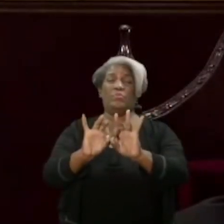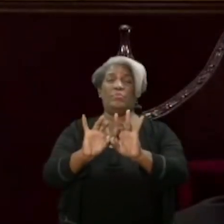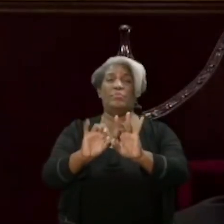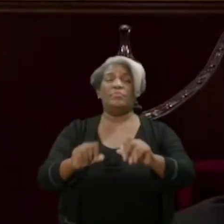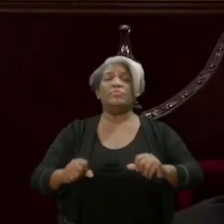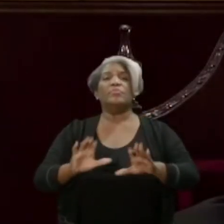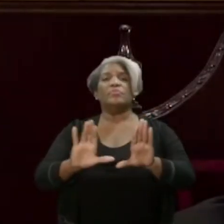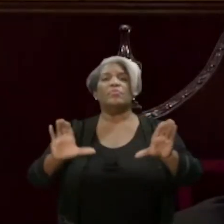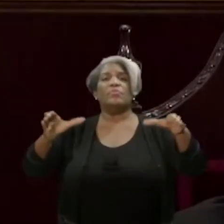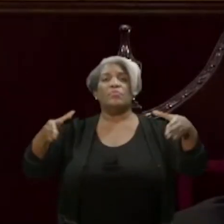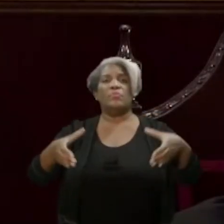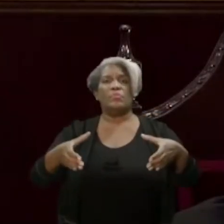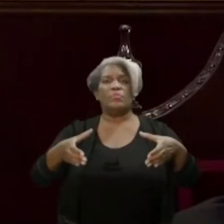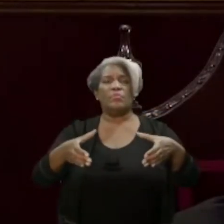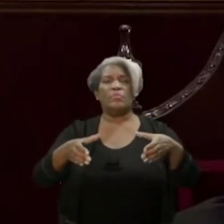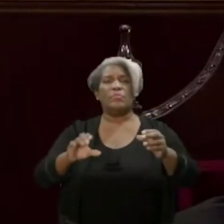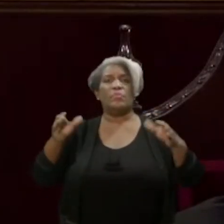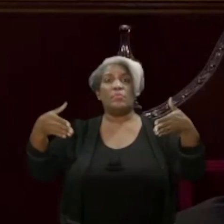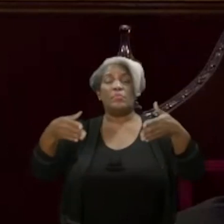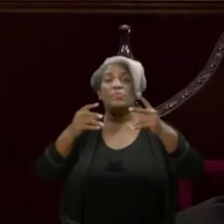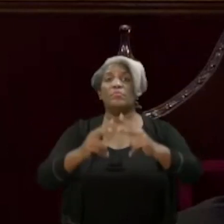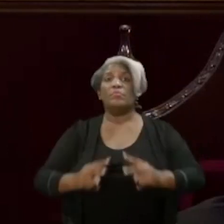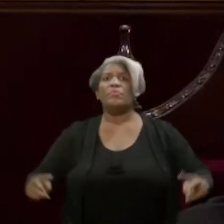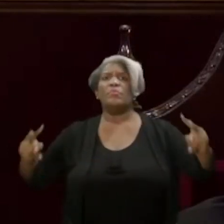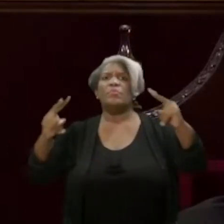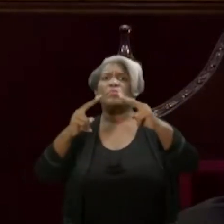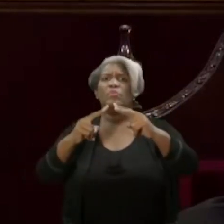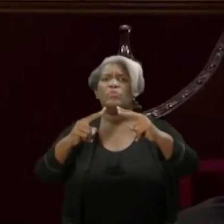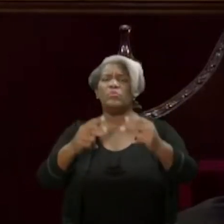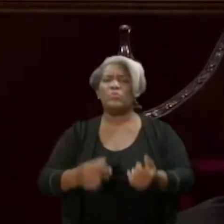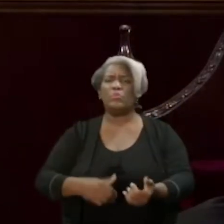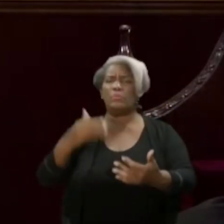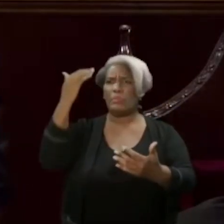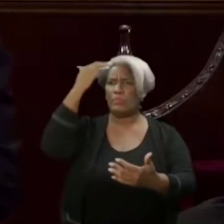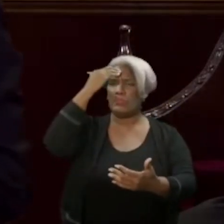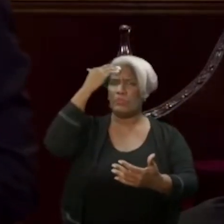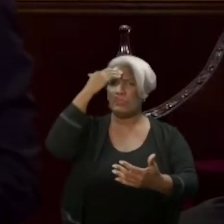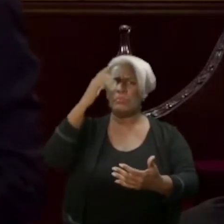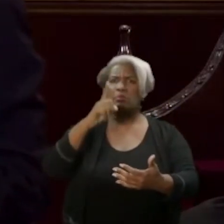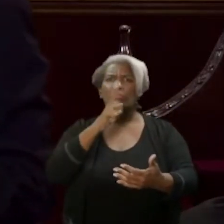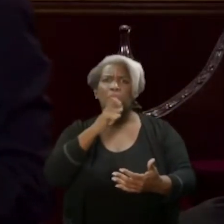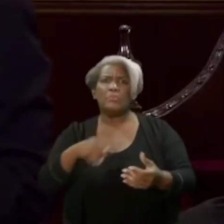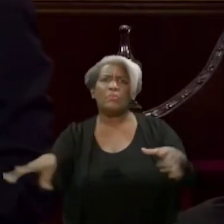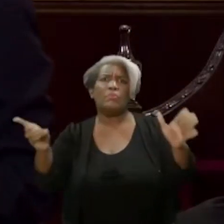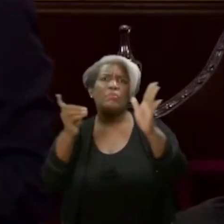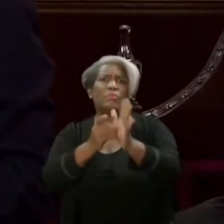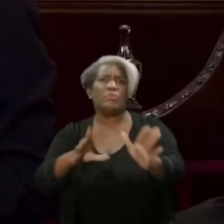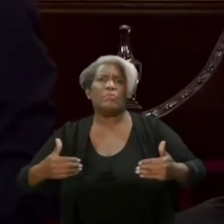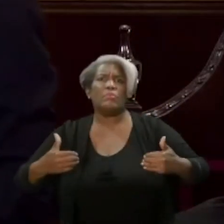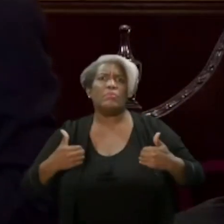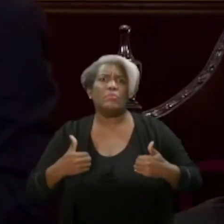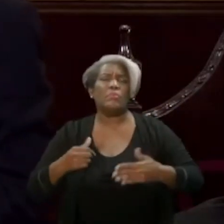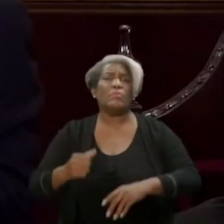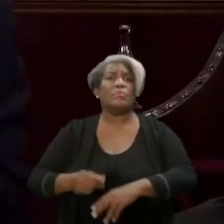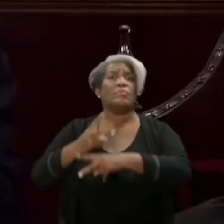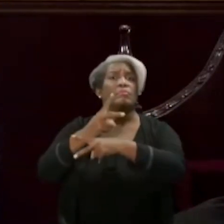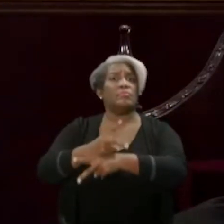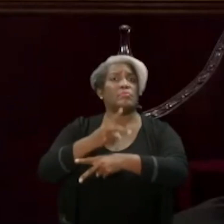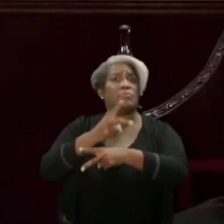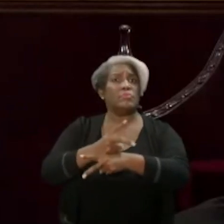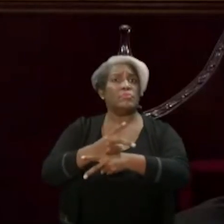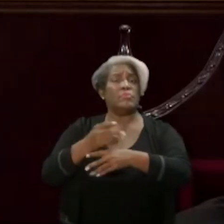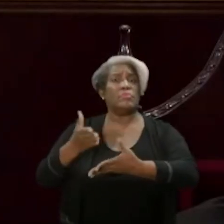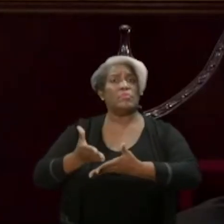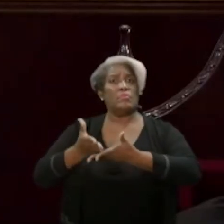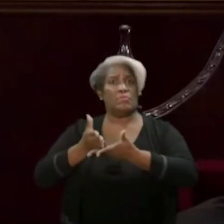Valoración, Certificación y Registro de la Discapacidad, que constituye la base y el eje central para fortalecer la provisión y el